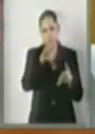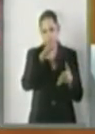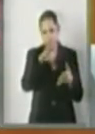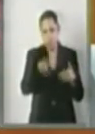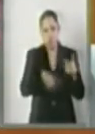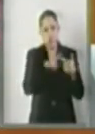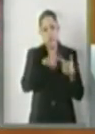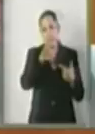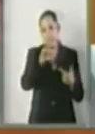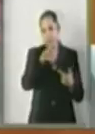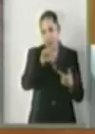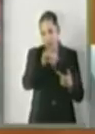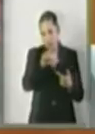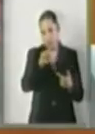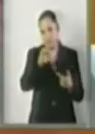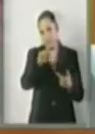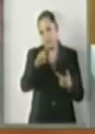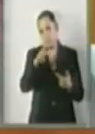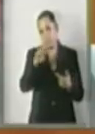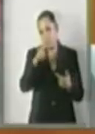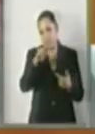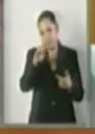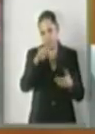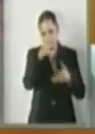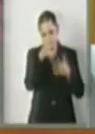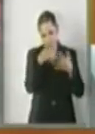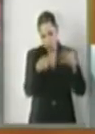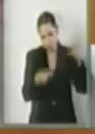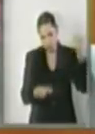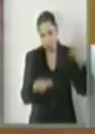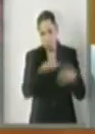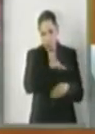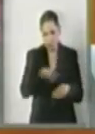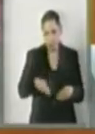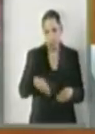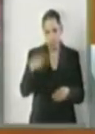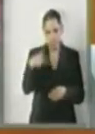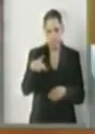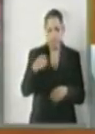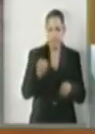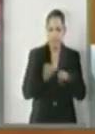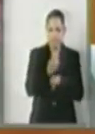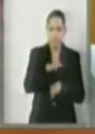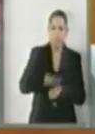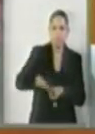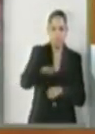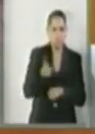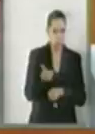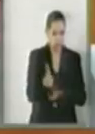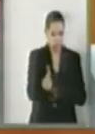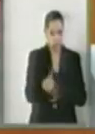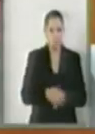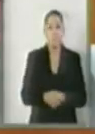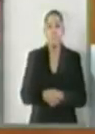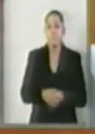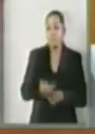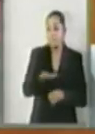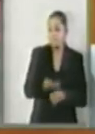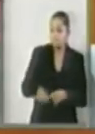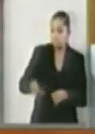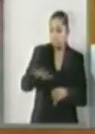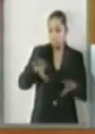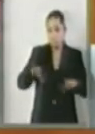del Progreso del Estado de Guanajuato. Es importante mencionar que el Estado de Guanajuato es una